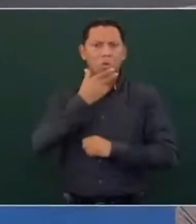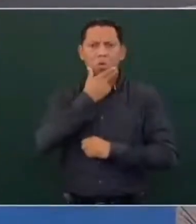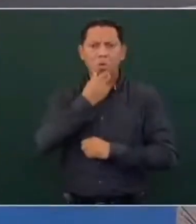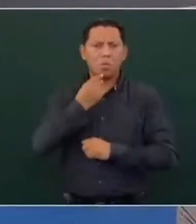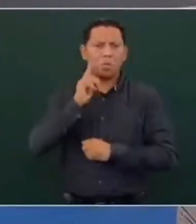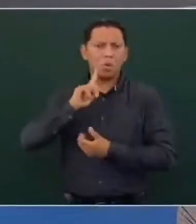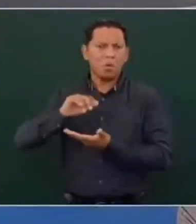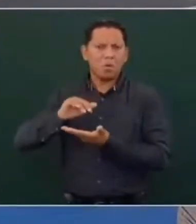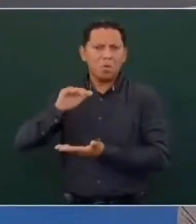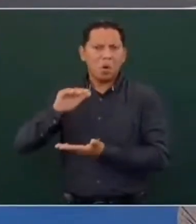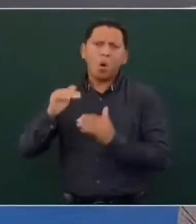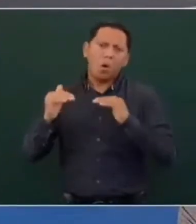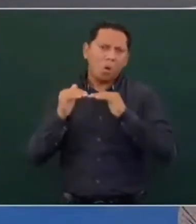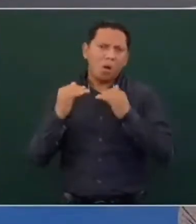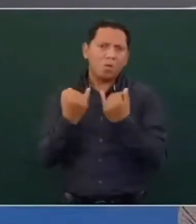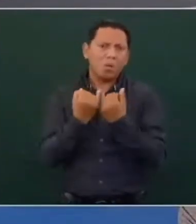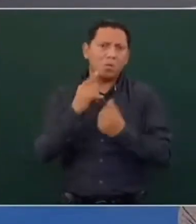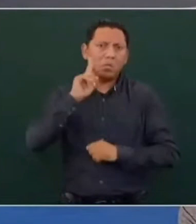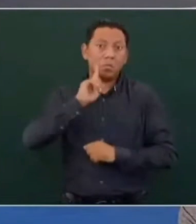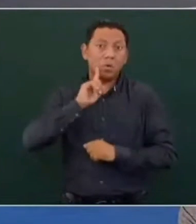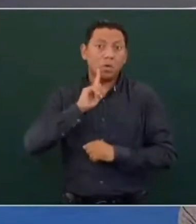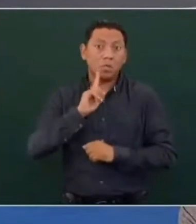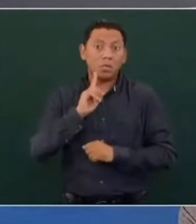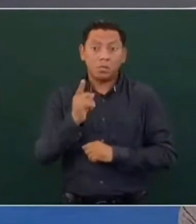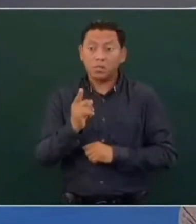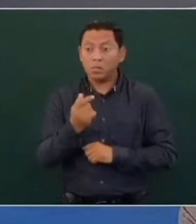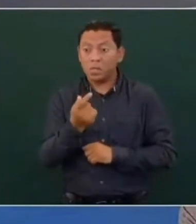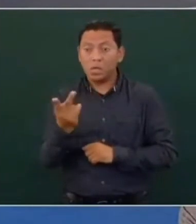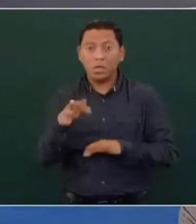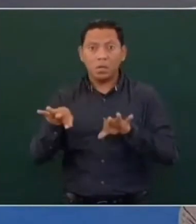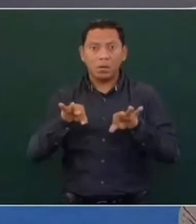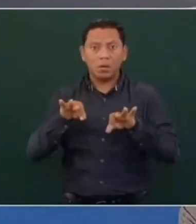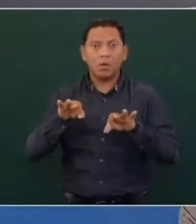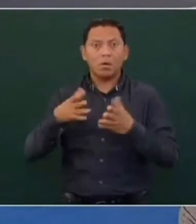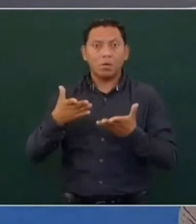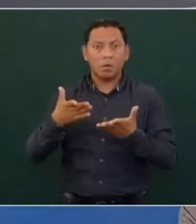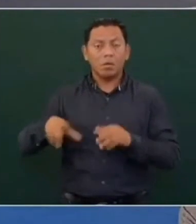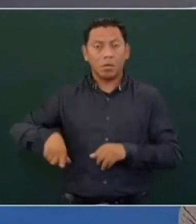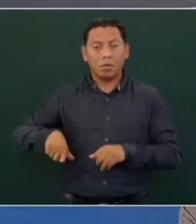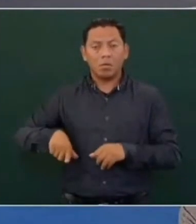pero las mujeres son muy responsables,